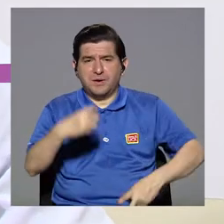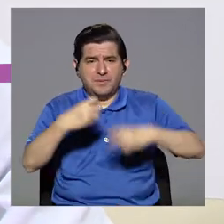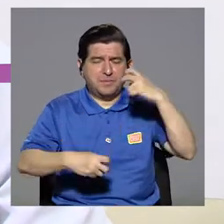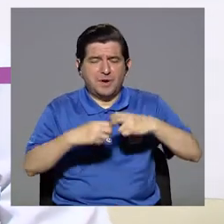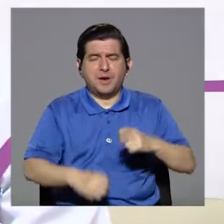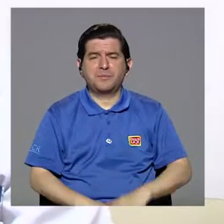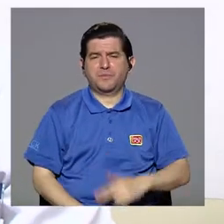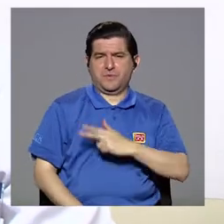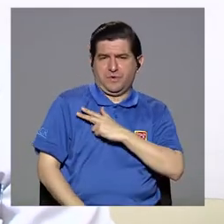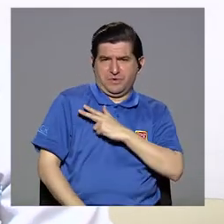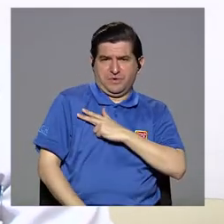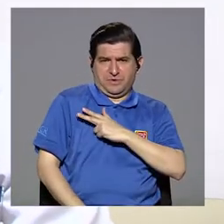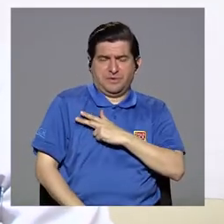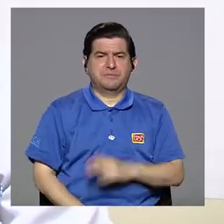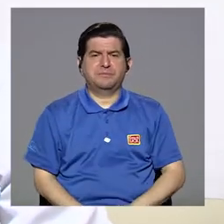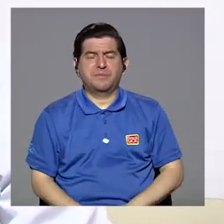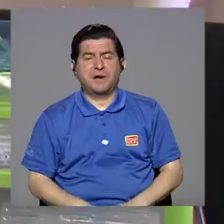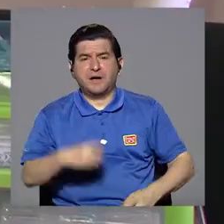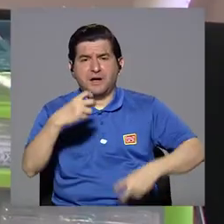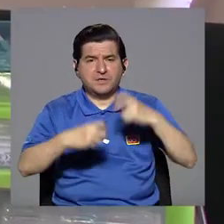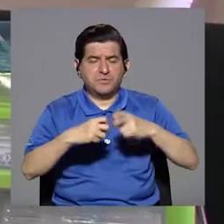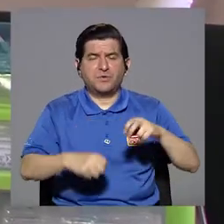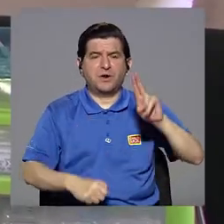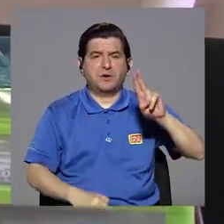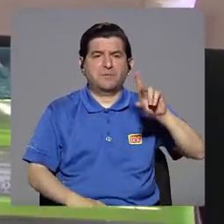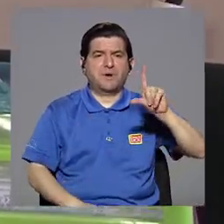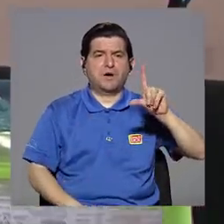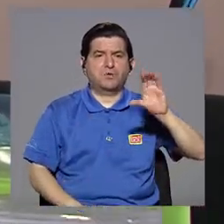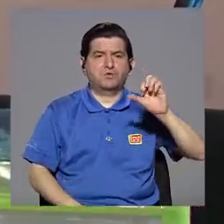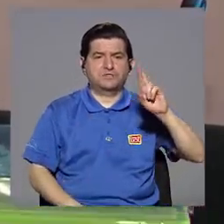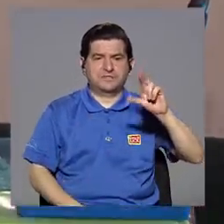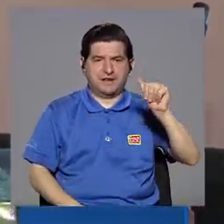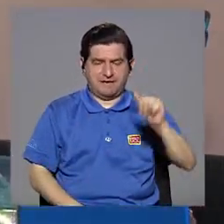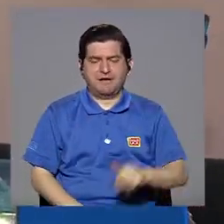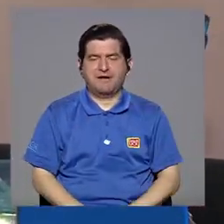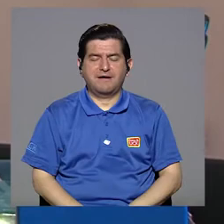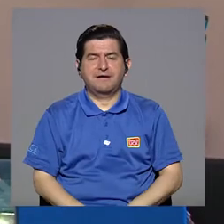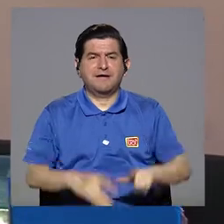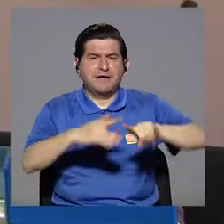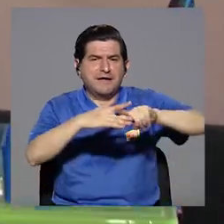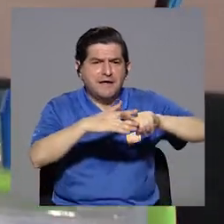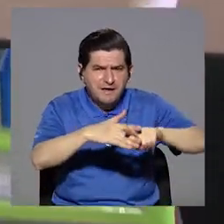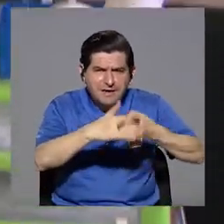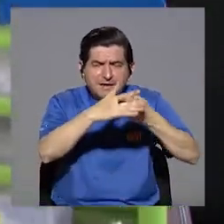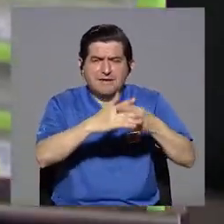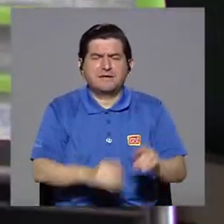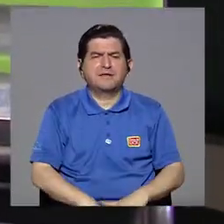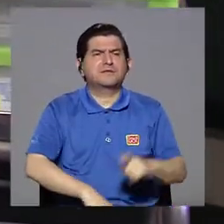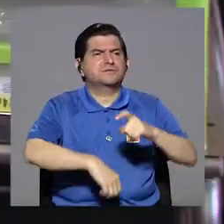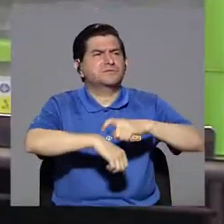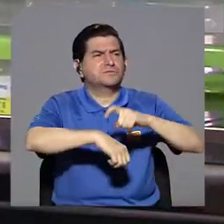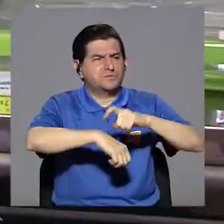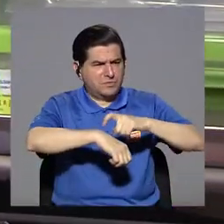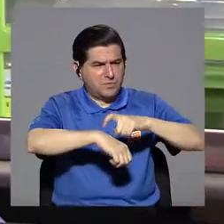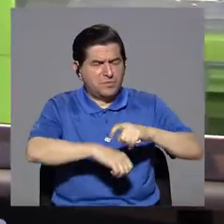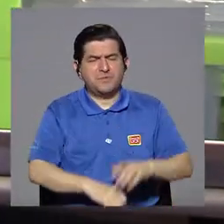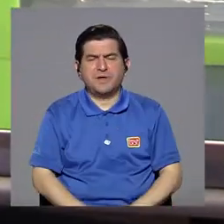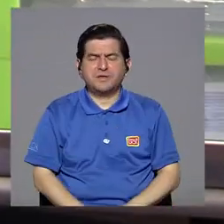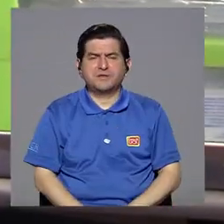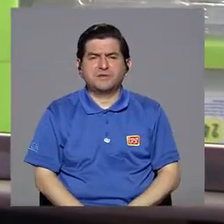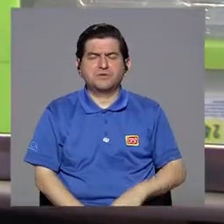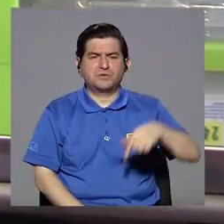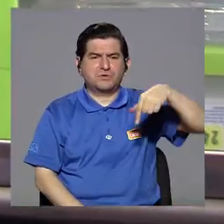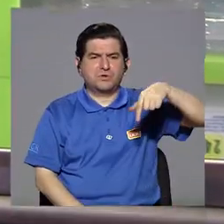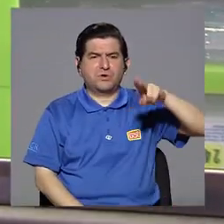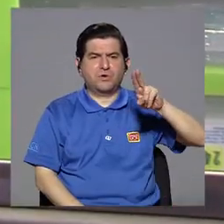servicios urinarias pacientes con problemas de úlceras inicialmente en algún momento